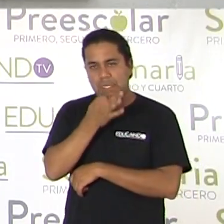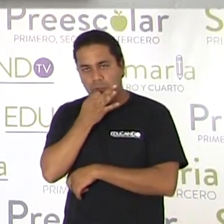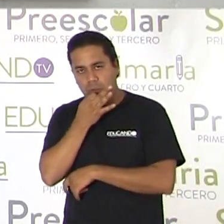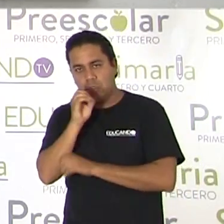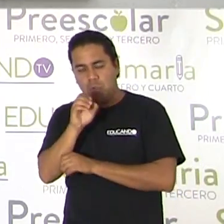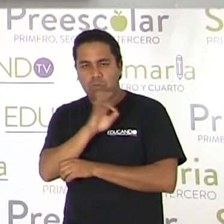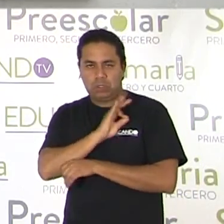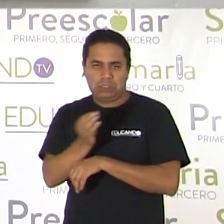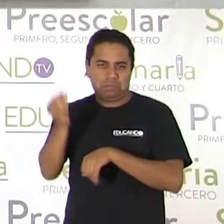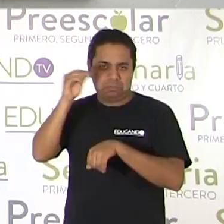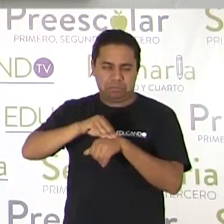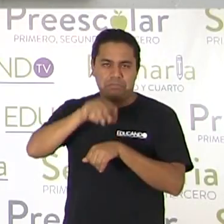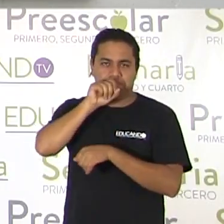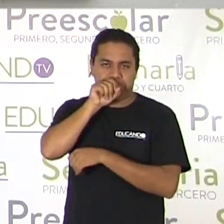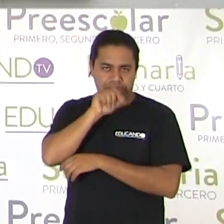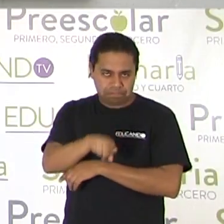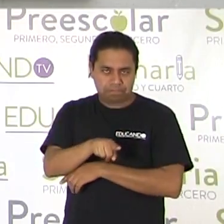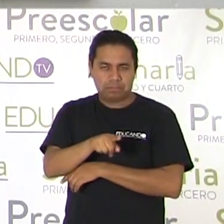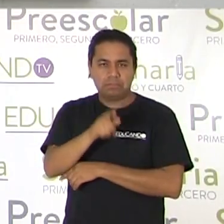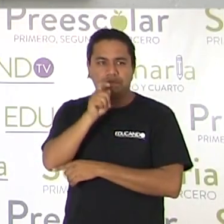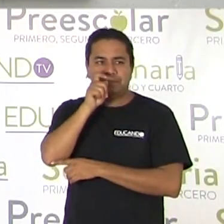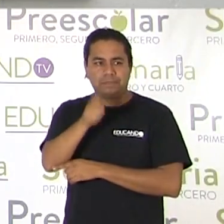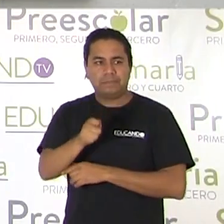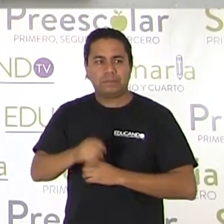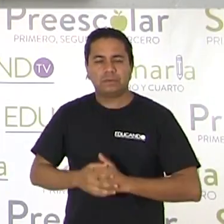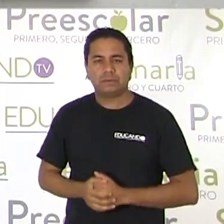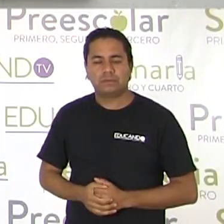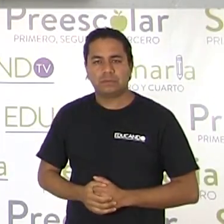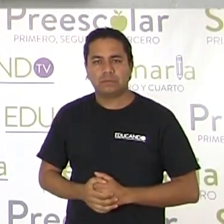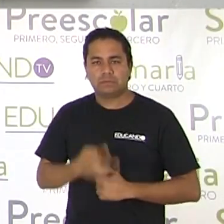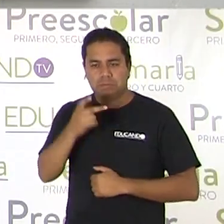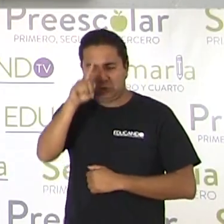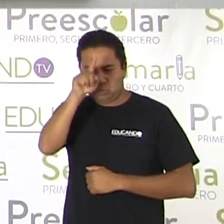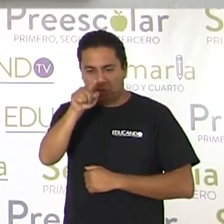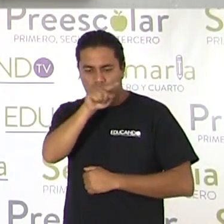puedes utilizar también lo que es